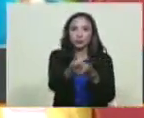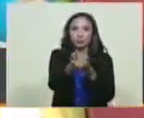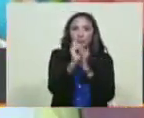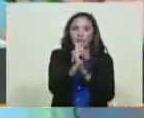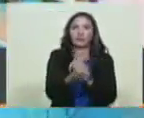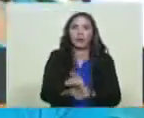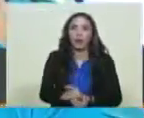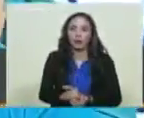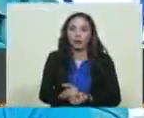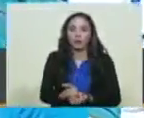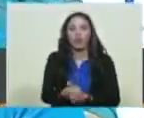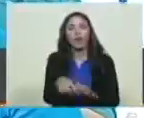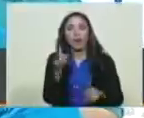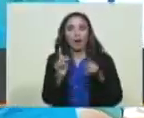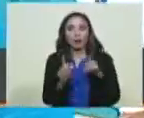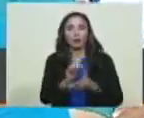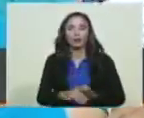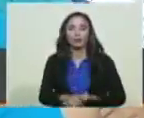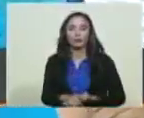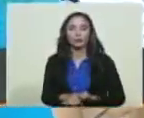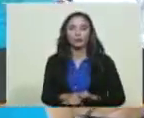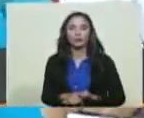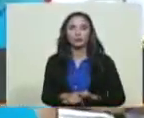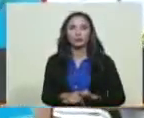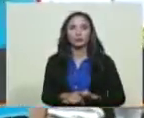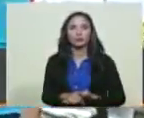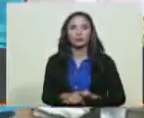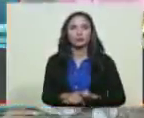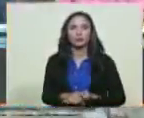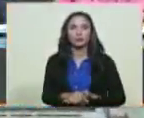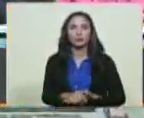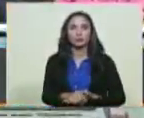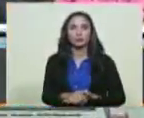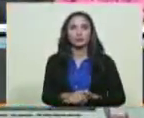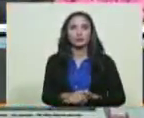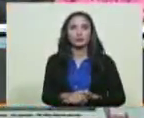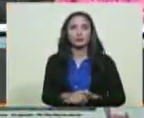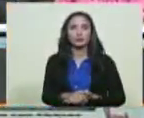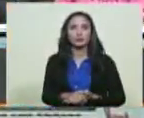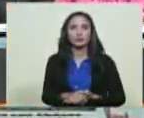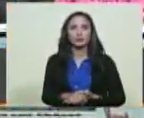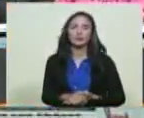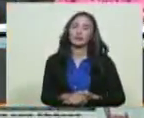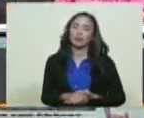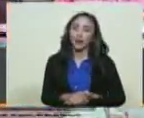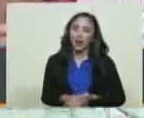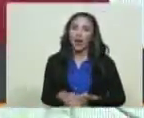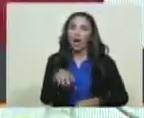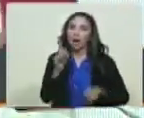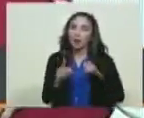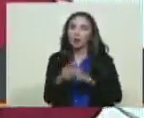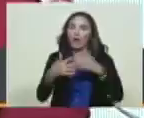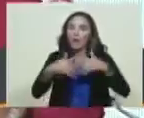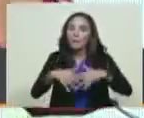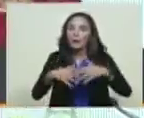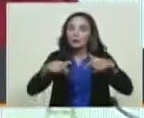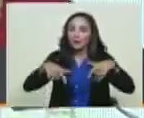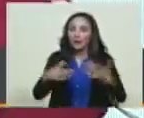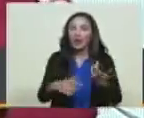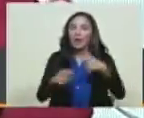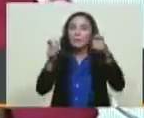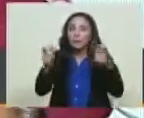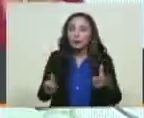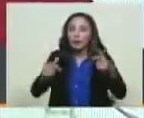las grandes mayorías no porque las grandes mayorías están en venezuela trabajando